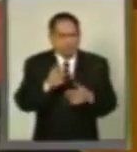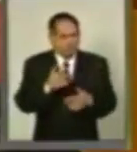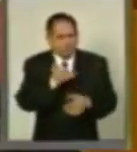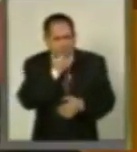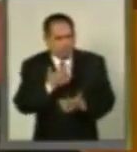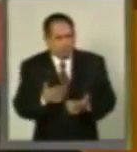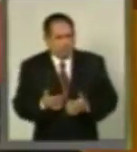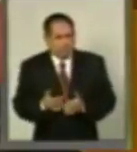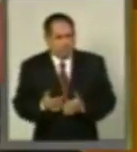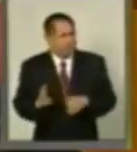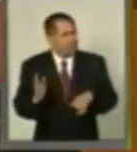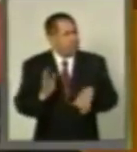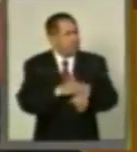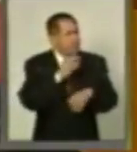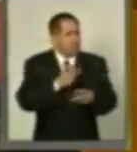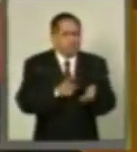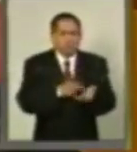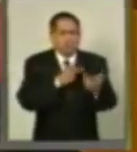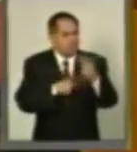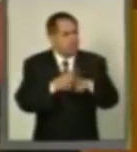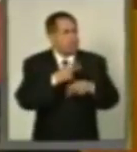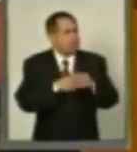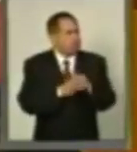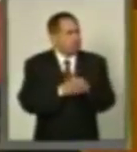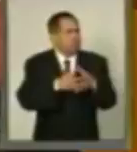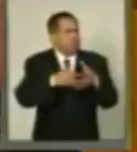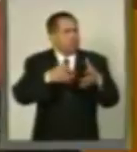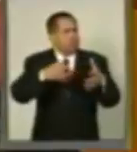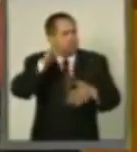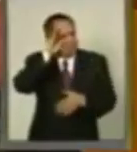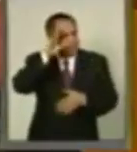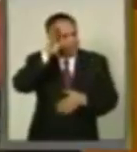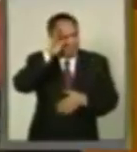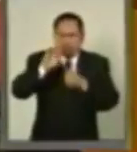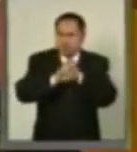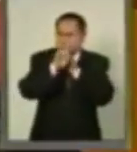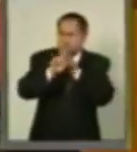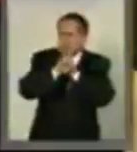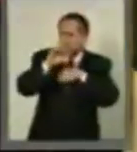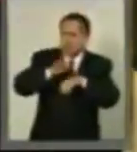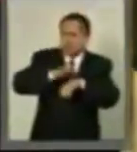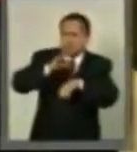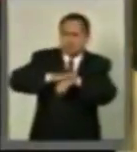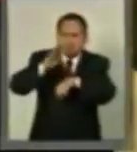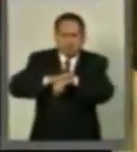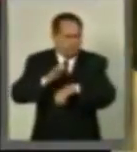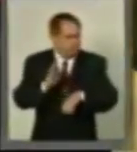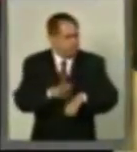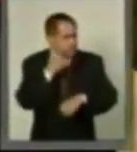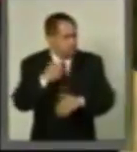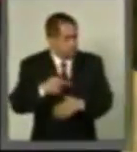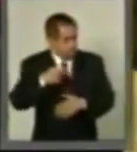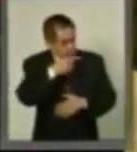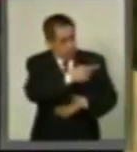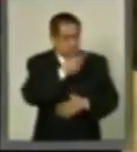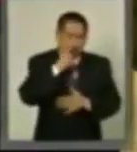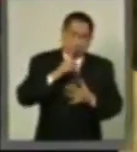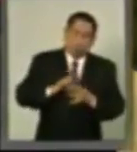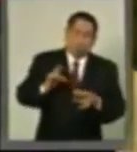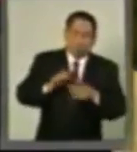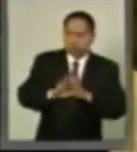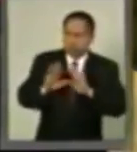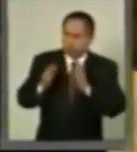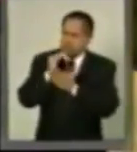decir, ¿por qué está repuntando la violencia en México? Usted presume las